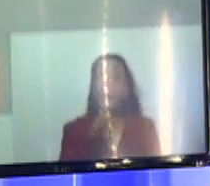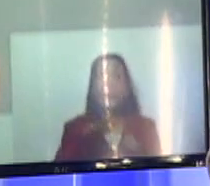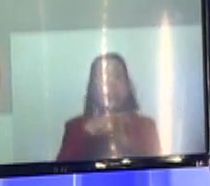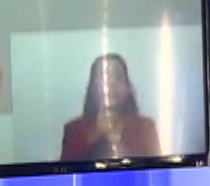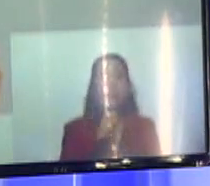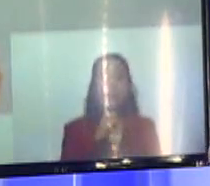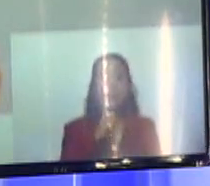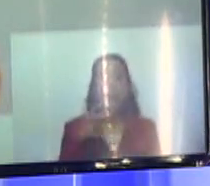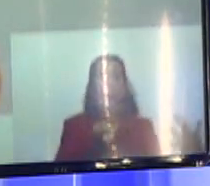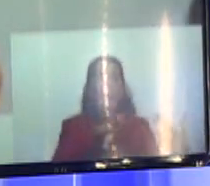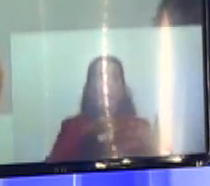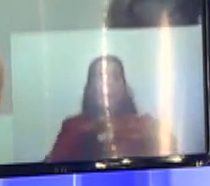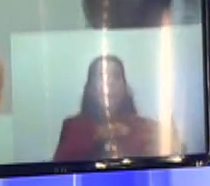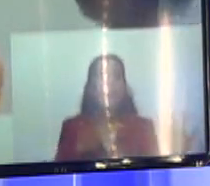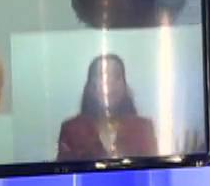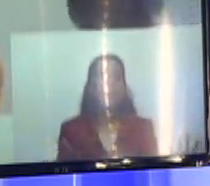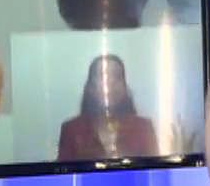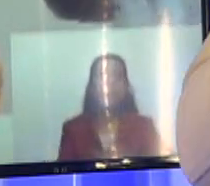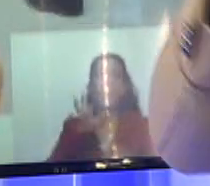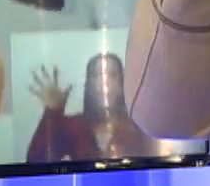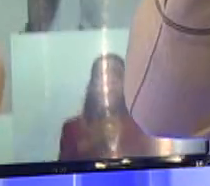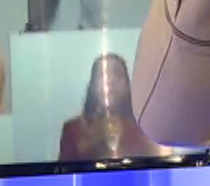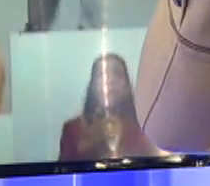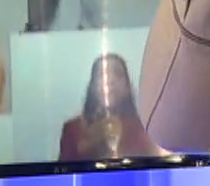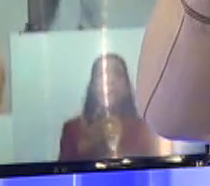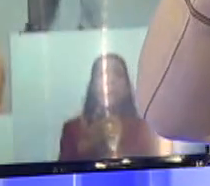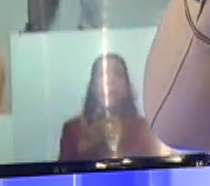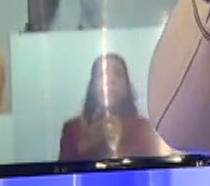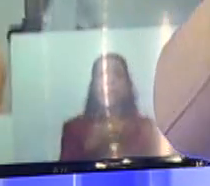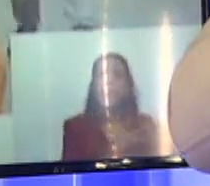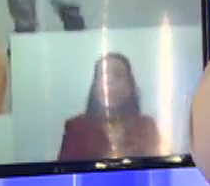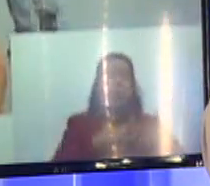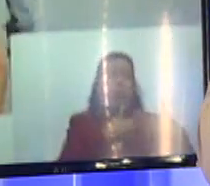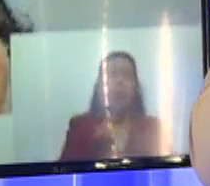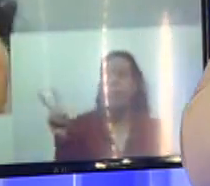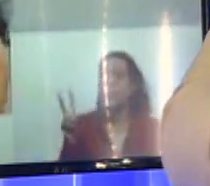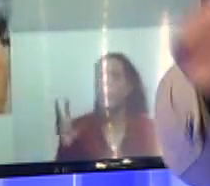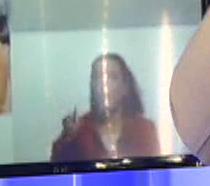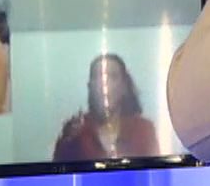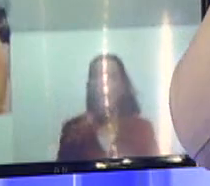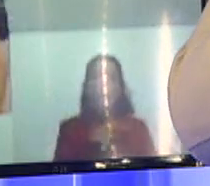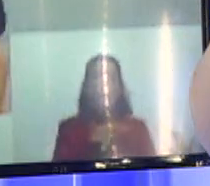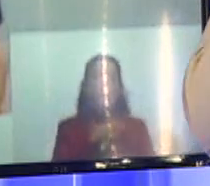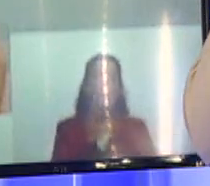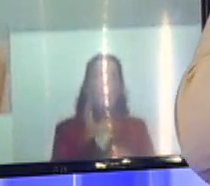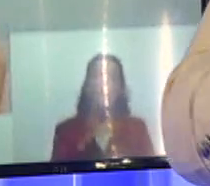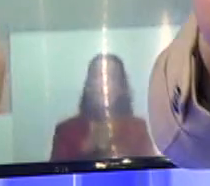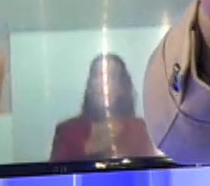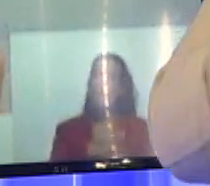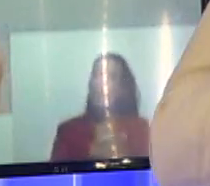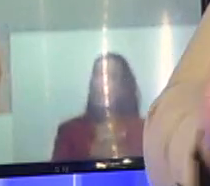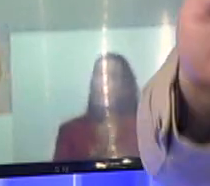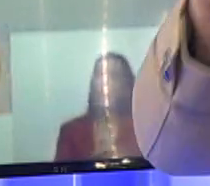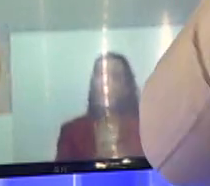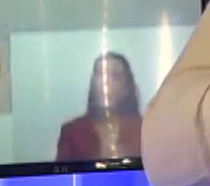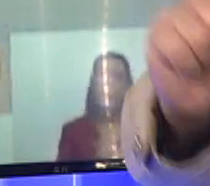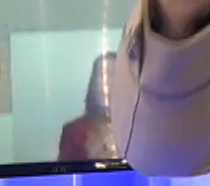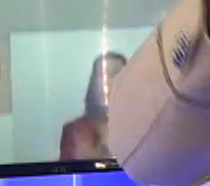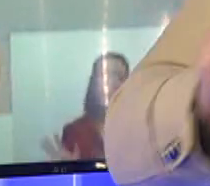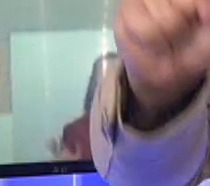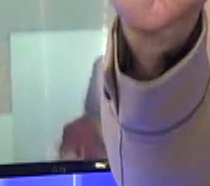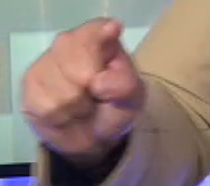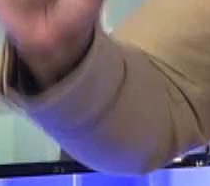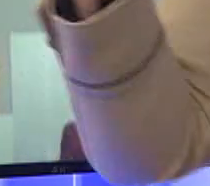notorio, es que ni siquiera hicieron el esfuerzo de borrar la voz del periodista o de colocar una musiquita para tapar que